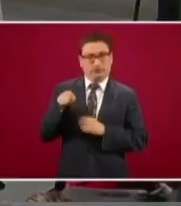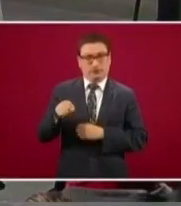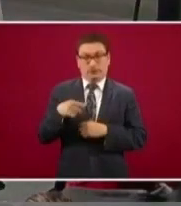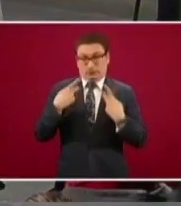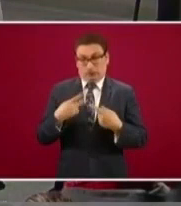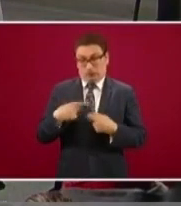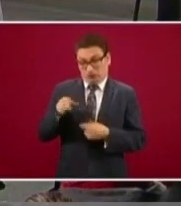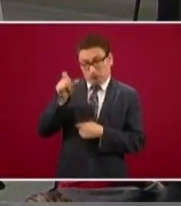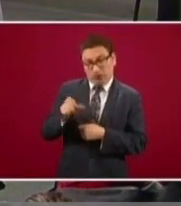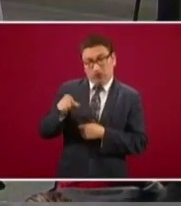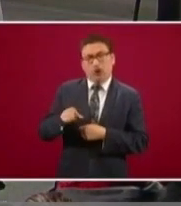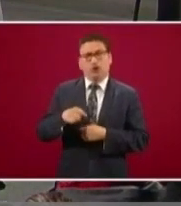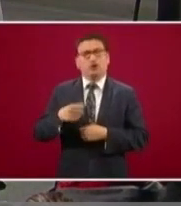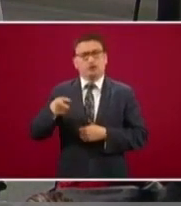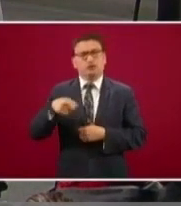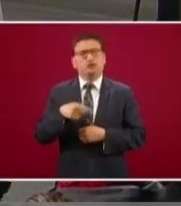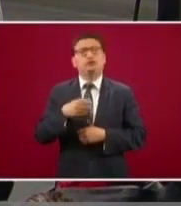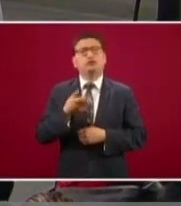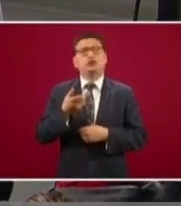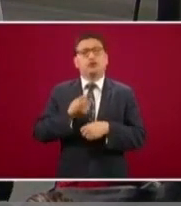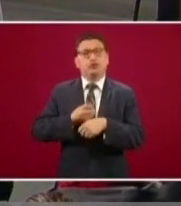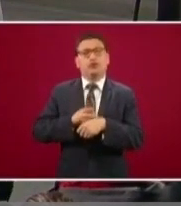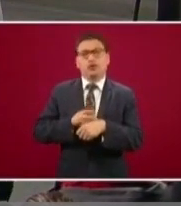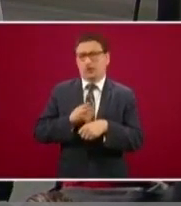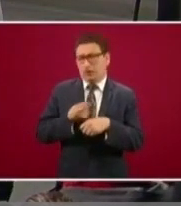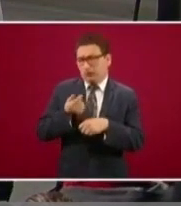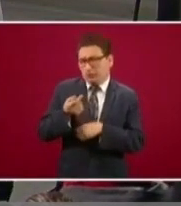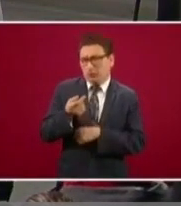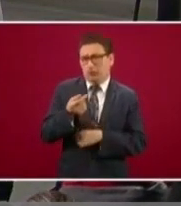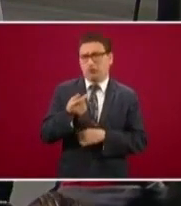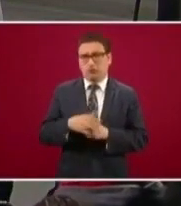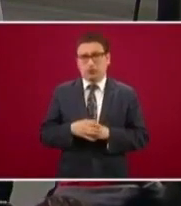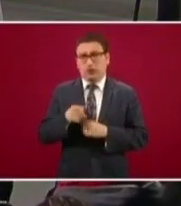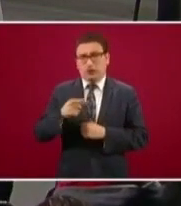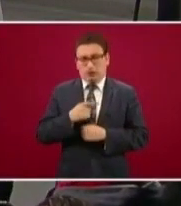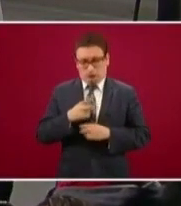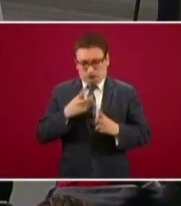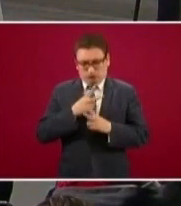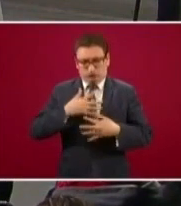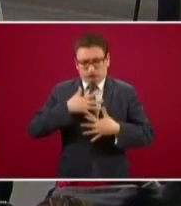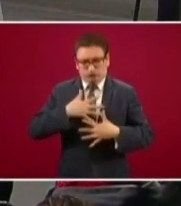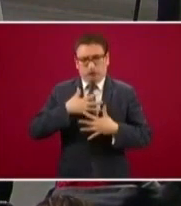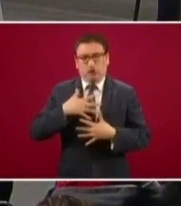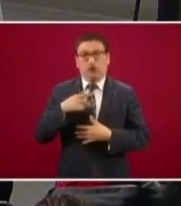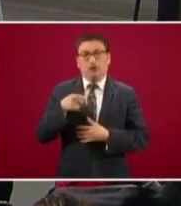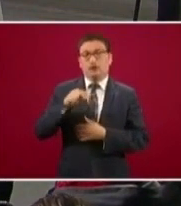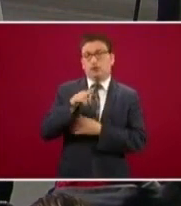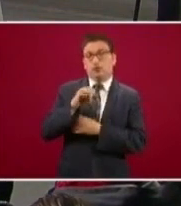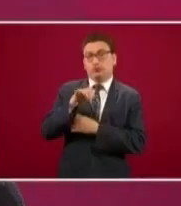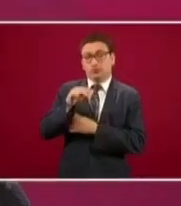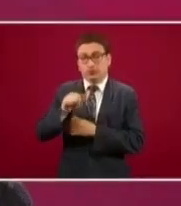o en distintos casos miraban cómo lamentablemente decaían. Muchas de las personas contagiadas tenían